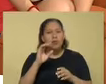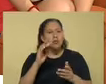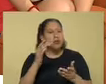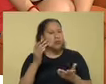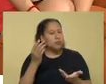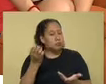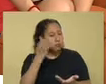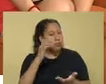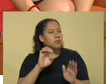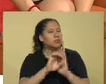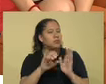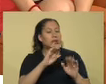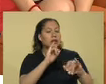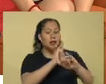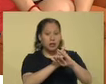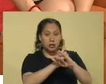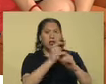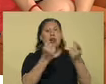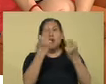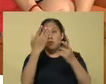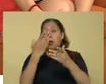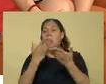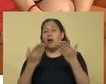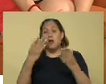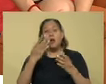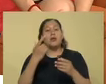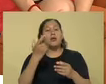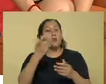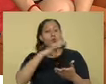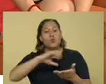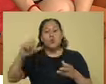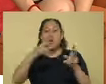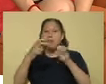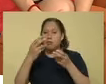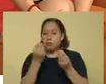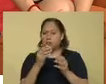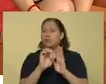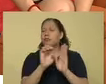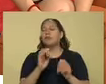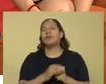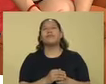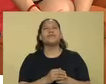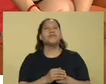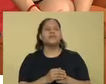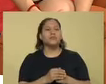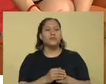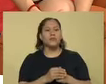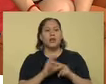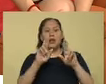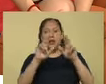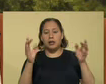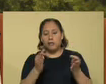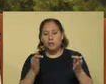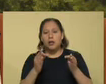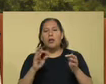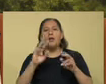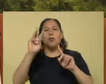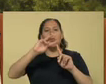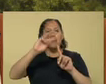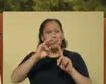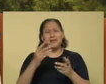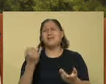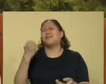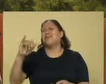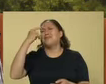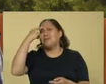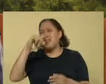Como las frivolidades. Híjole. Que también tenemos muchas hoy en día. Perdemos mucho. Danos tiempo, unos ejemplos, Rafa. Por ejemplo, refrigeradores Wi-Fi. ¿Para qué queremos